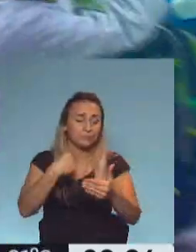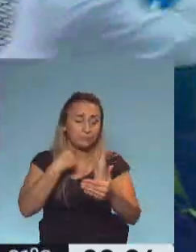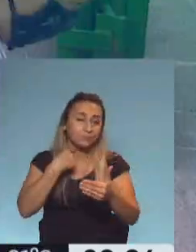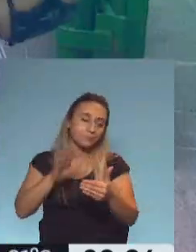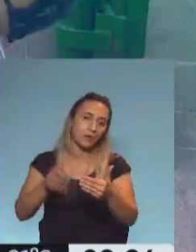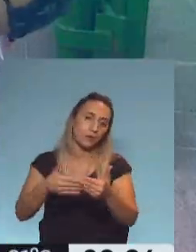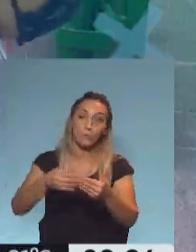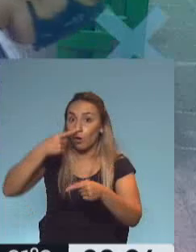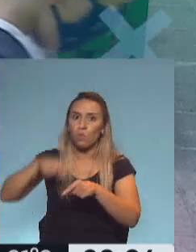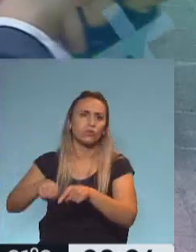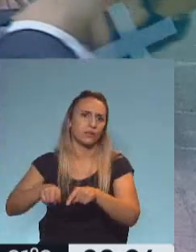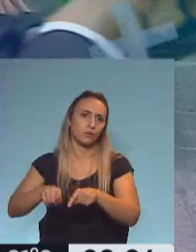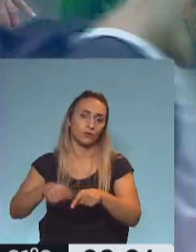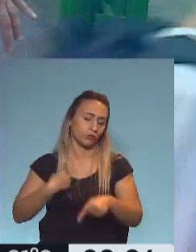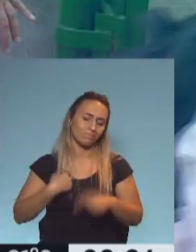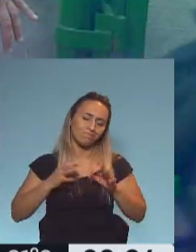escuelas.